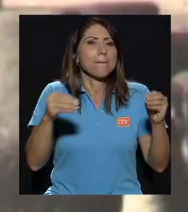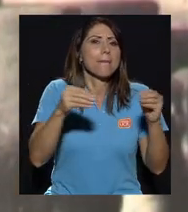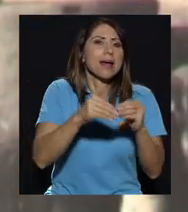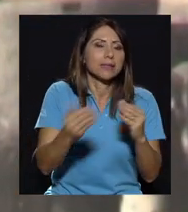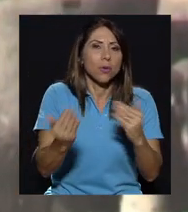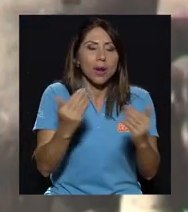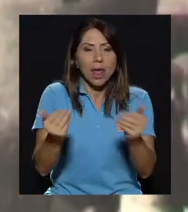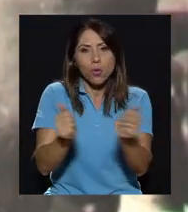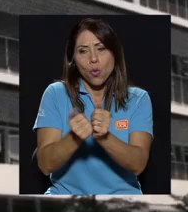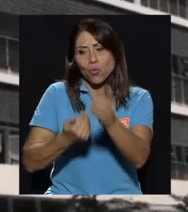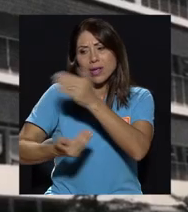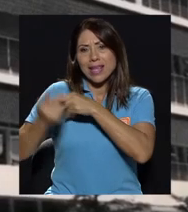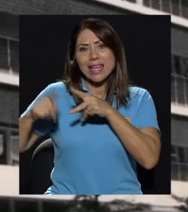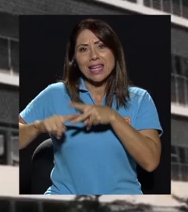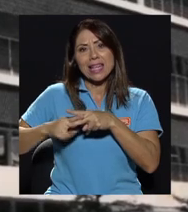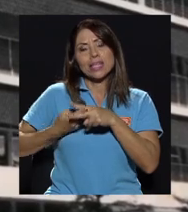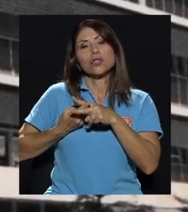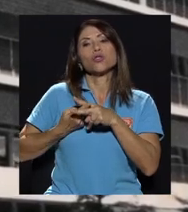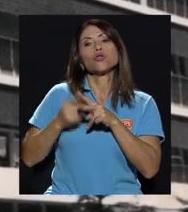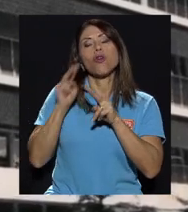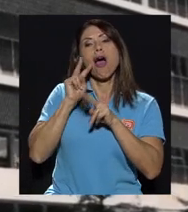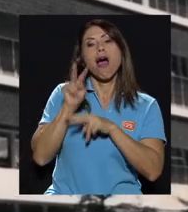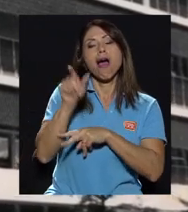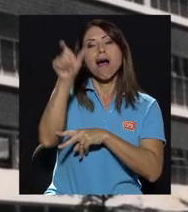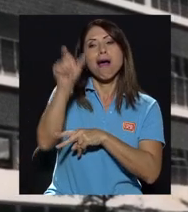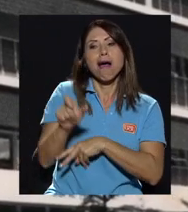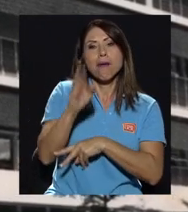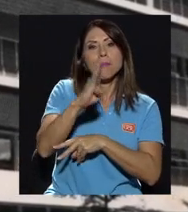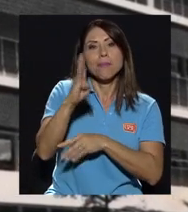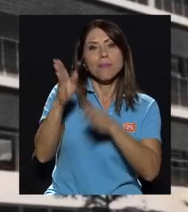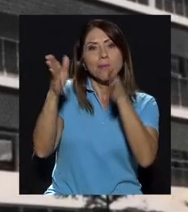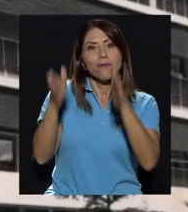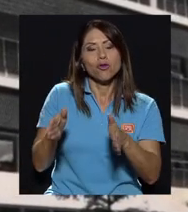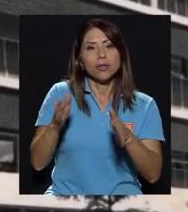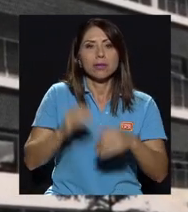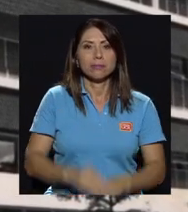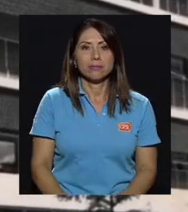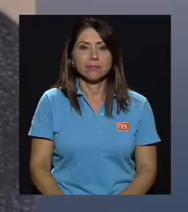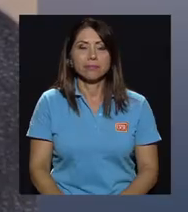de lo que en sus inicios se concibió como un bibliotecólogo o bibliotecóloga.